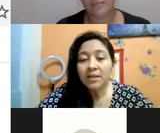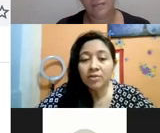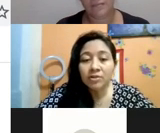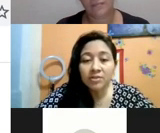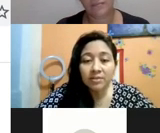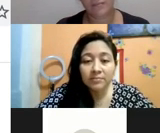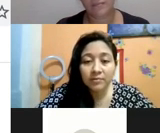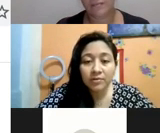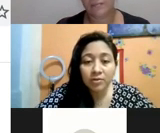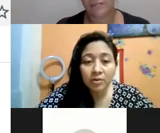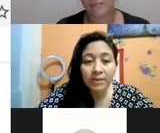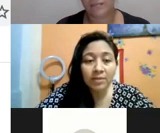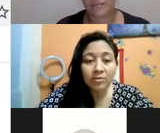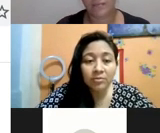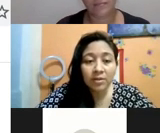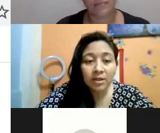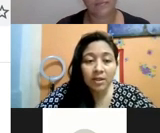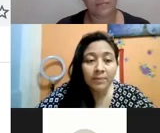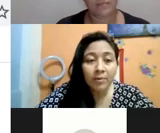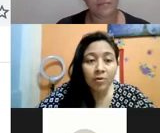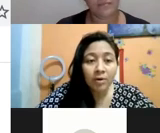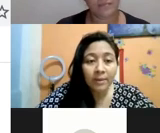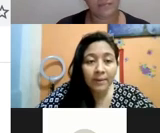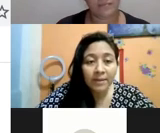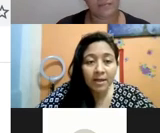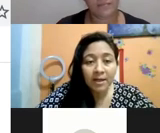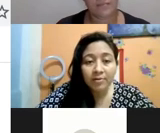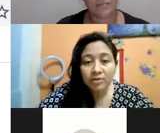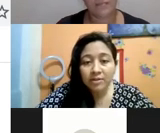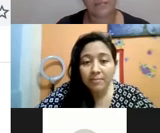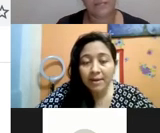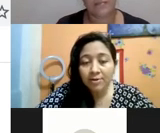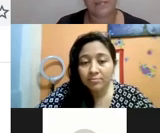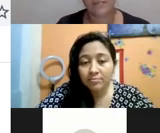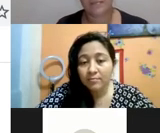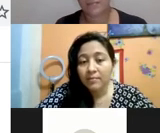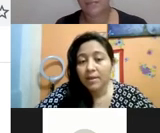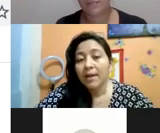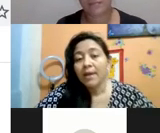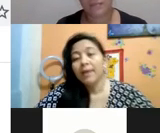mañana 14, entonces yo habilito y pongo que es para mañana 14 de mayo.